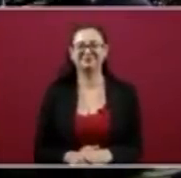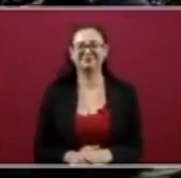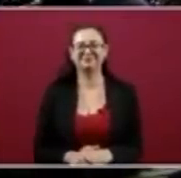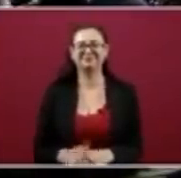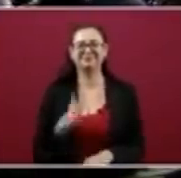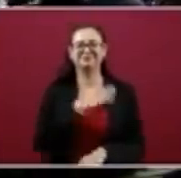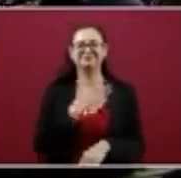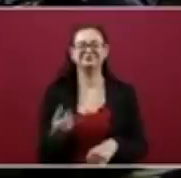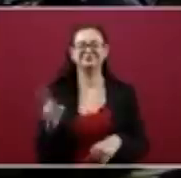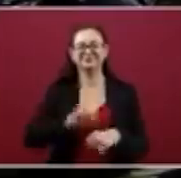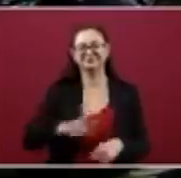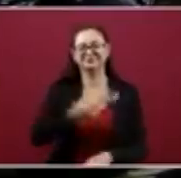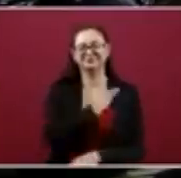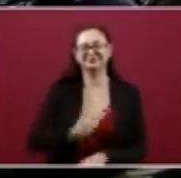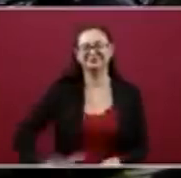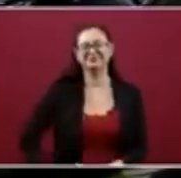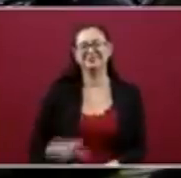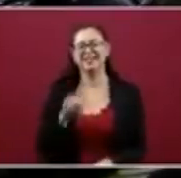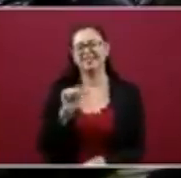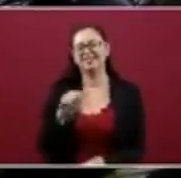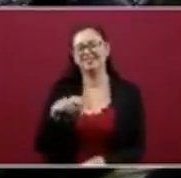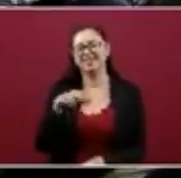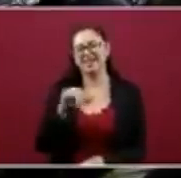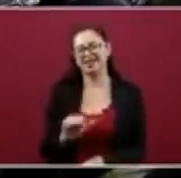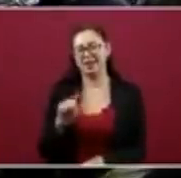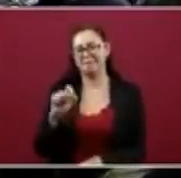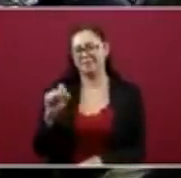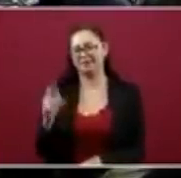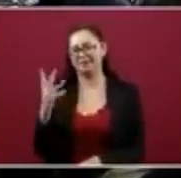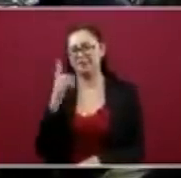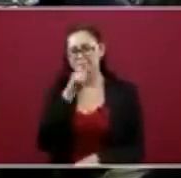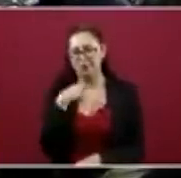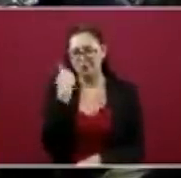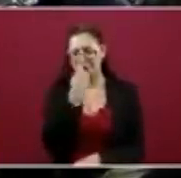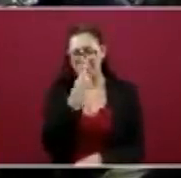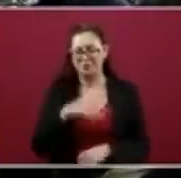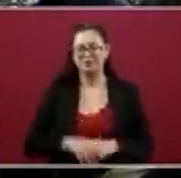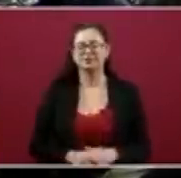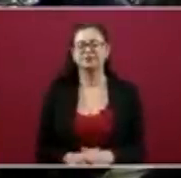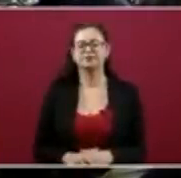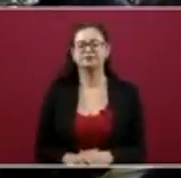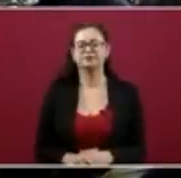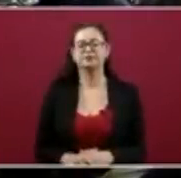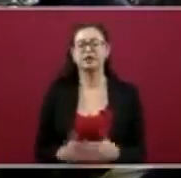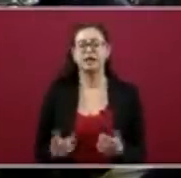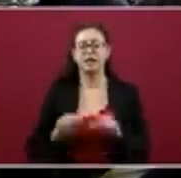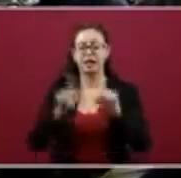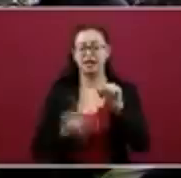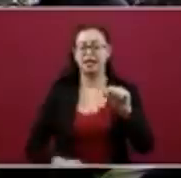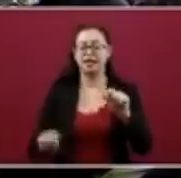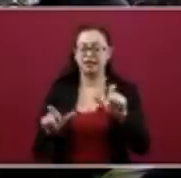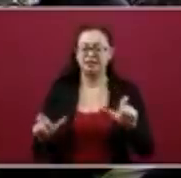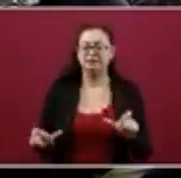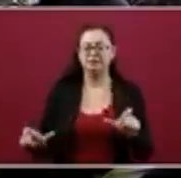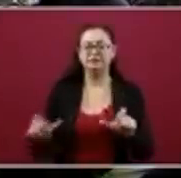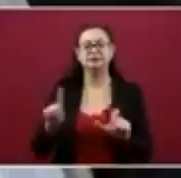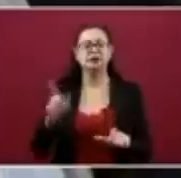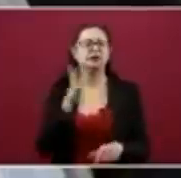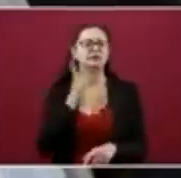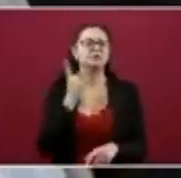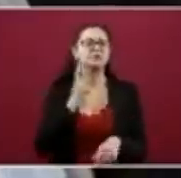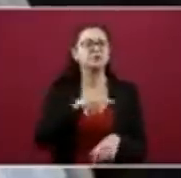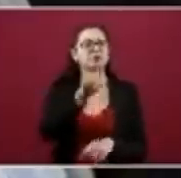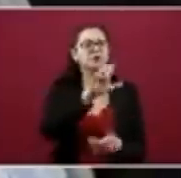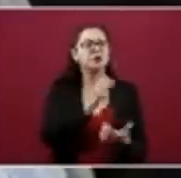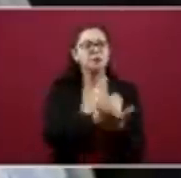Buenos días, presidente. Diana Benítez, de 24 horas. Preguntarle, ya la reforma para la Guardia Nacional fue aprobada por la mayoría de los